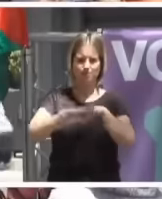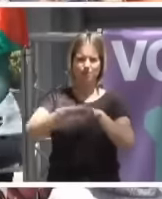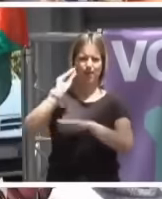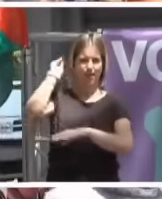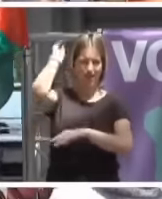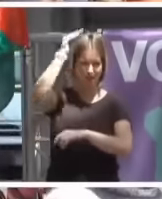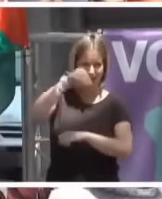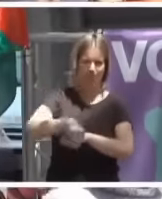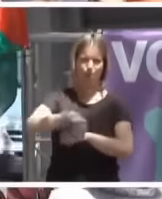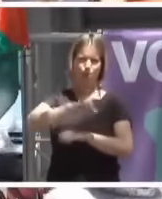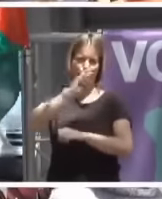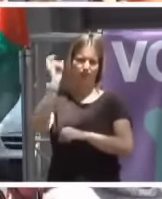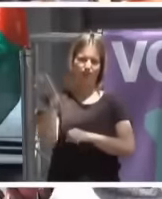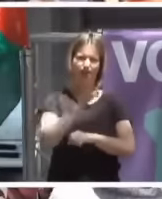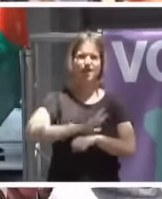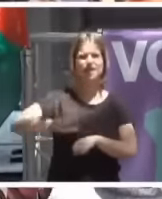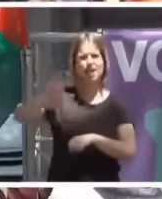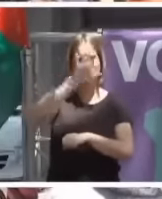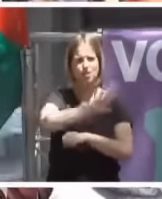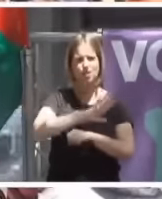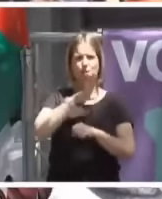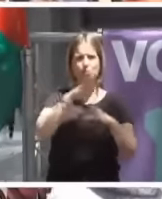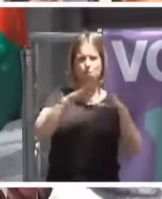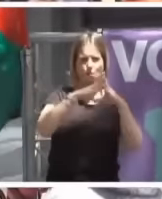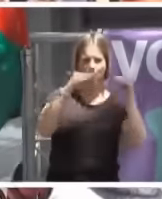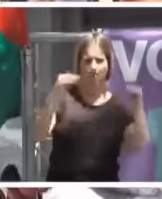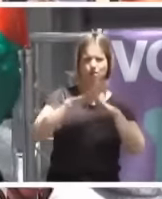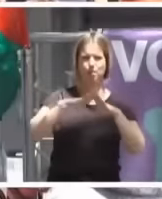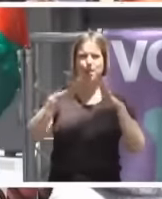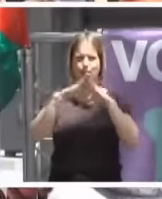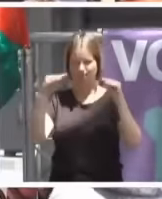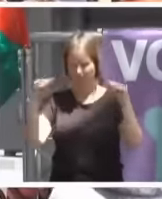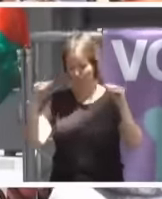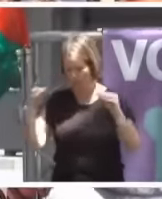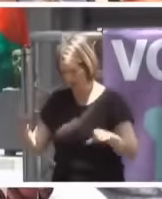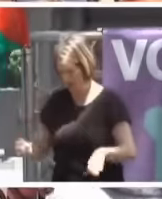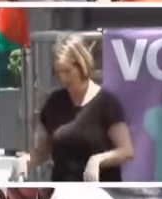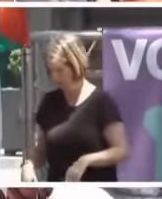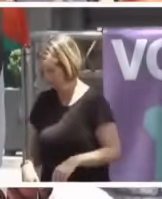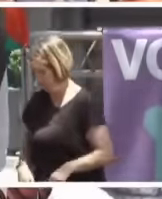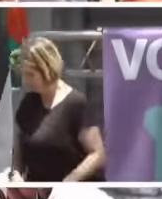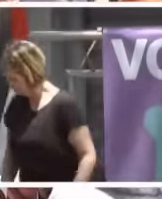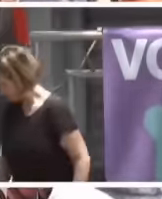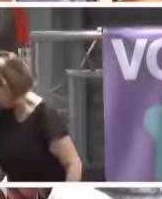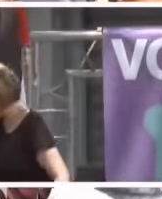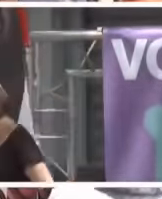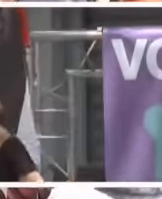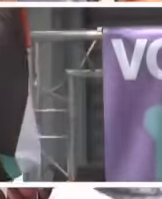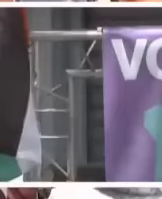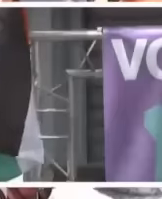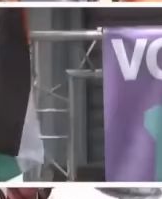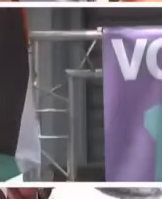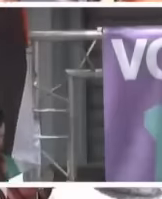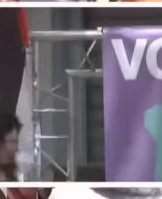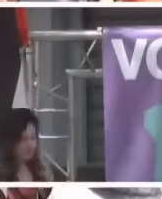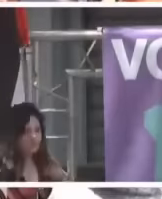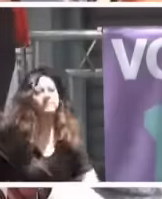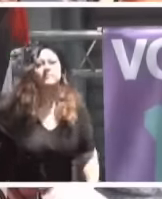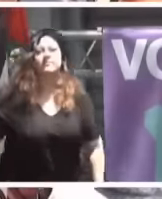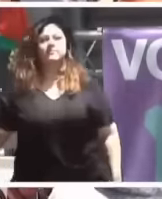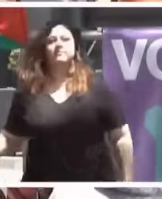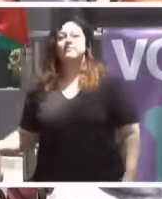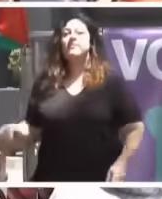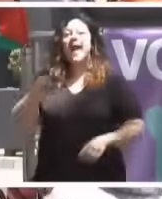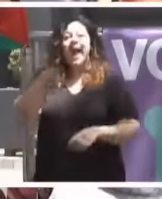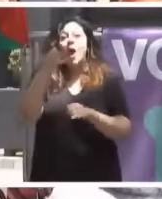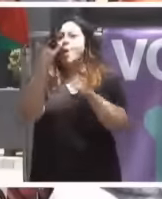una república plurinacional con Andalucía y para Andalucía. que necesitamos asegurar que sea el último y que para